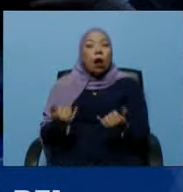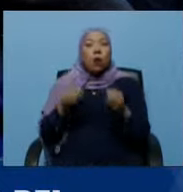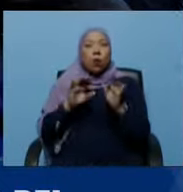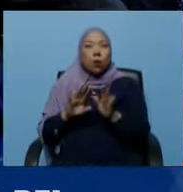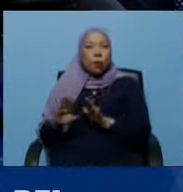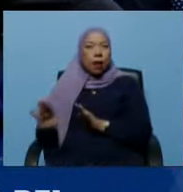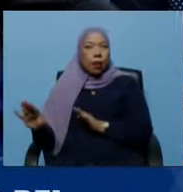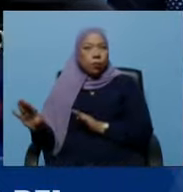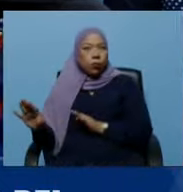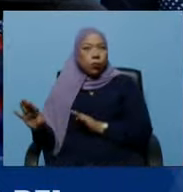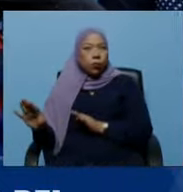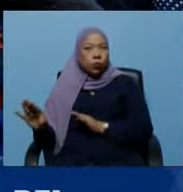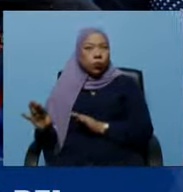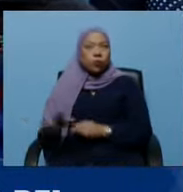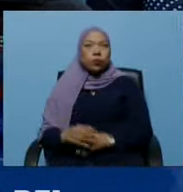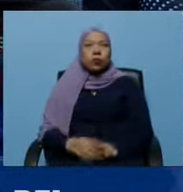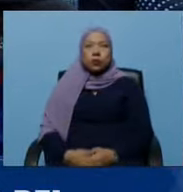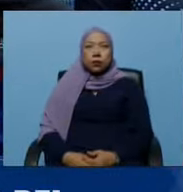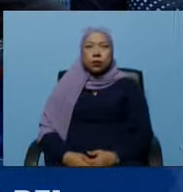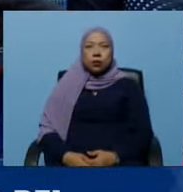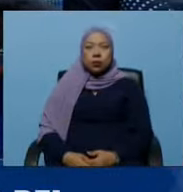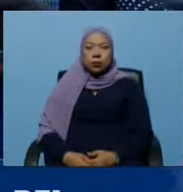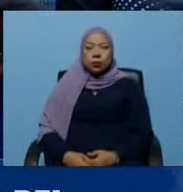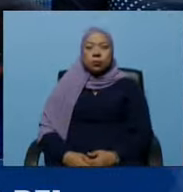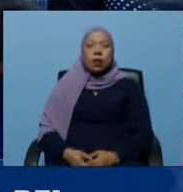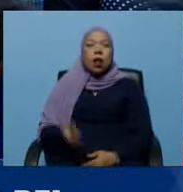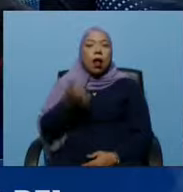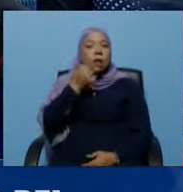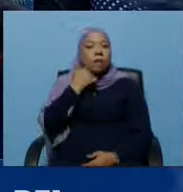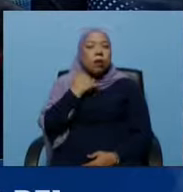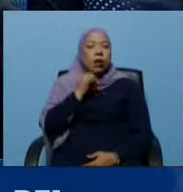directamente. Fuimos a Valencia, ¿verdad?